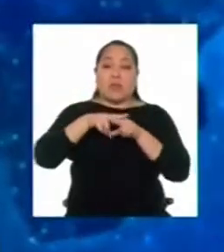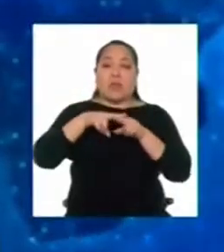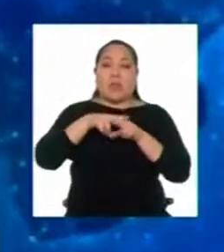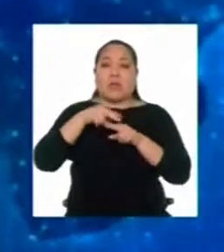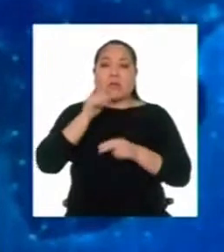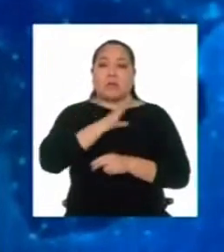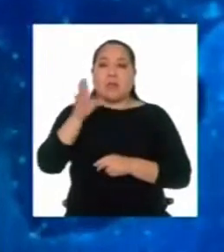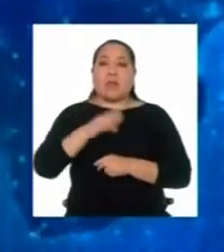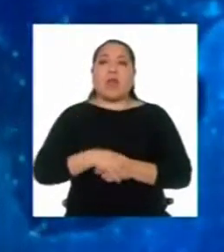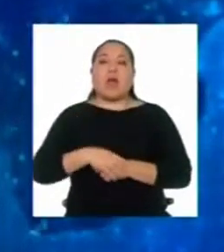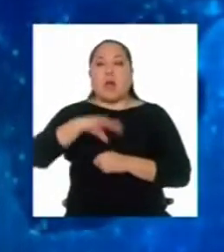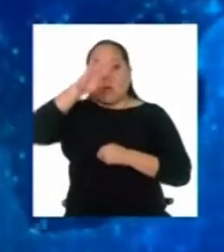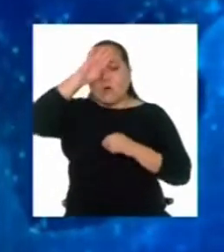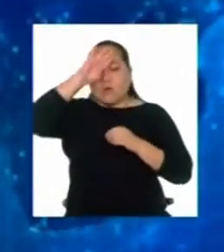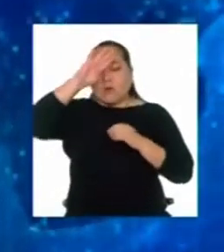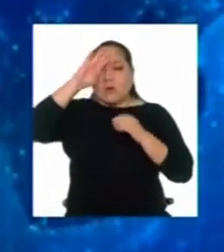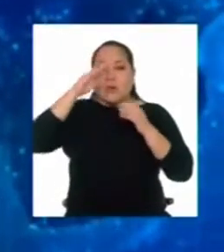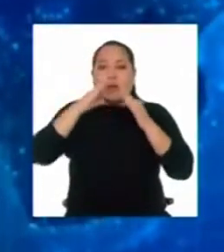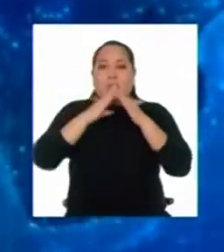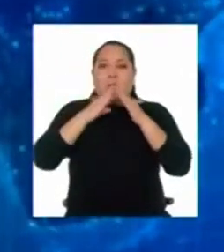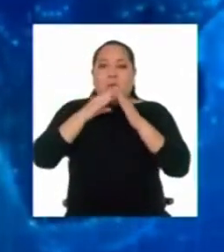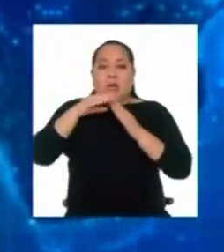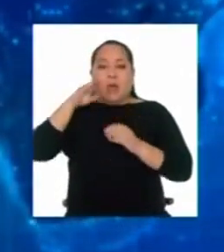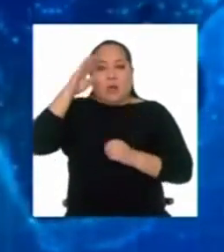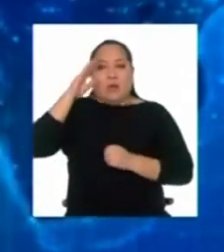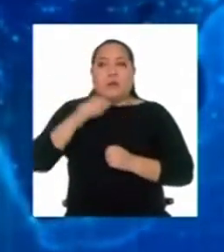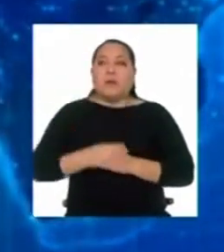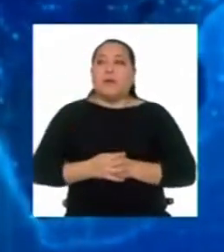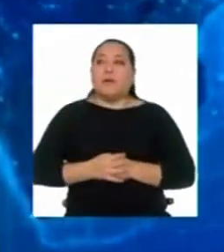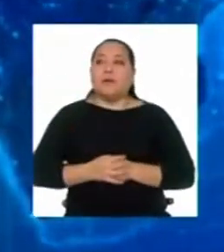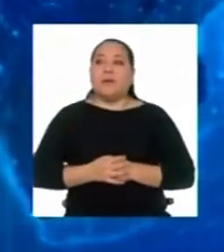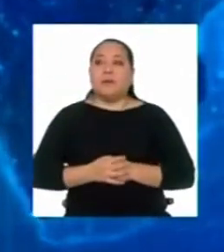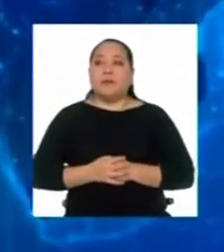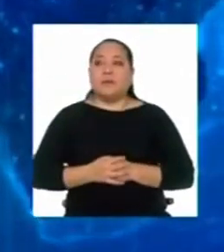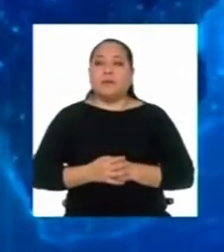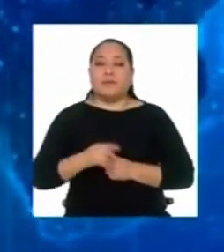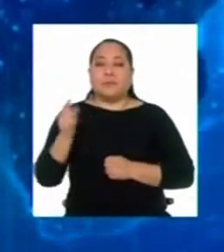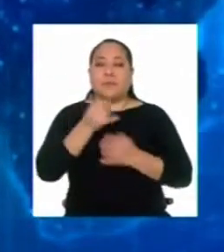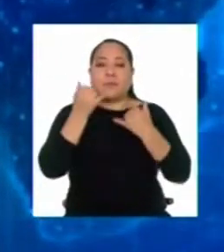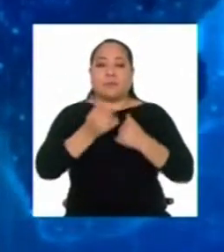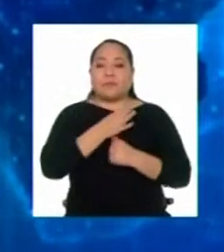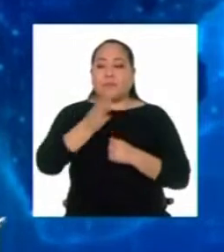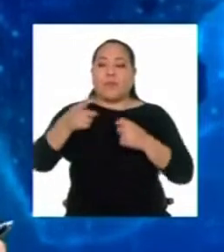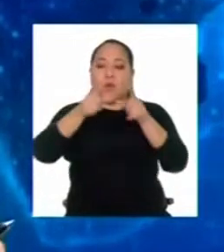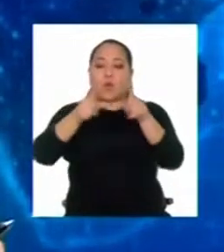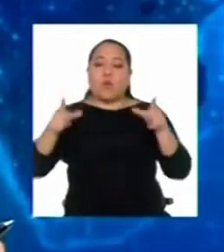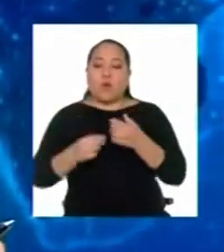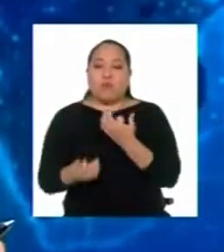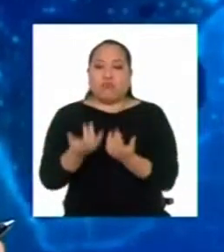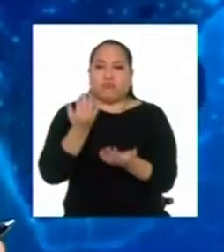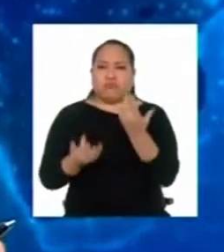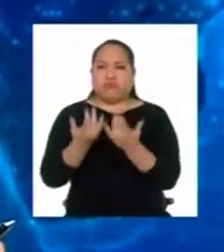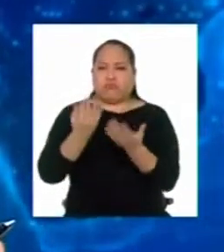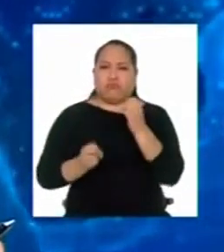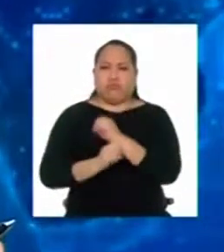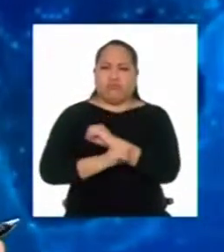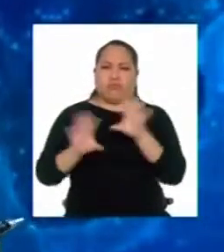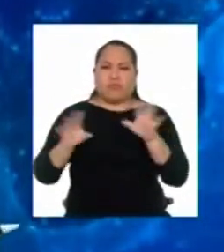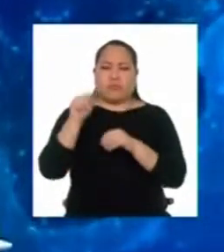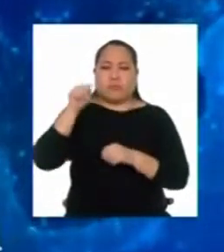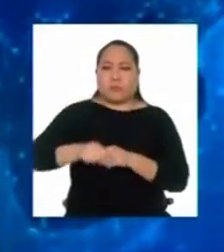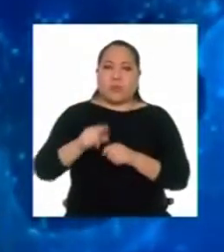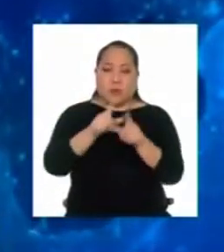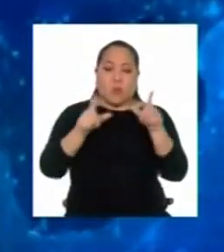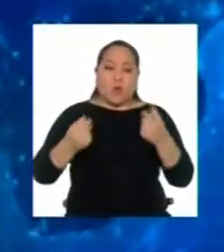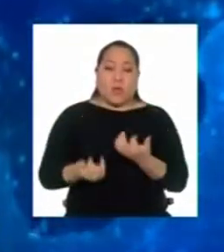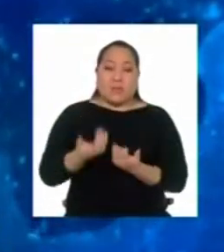Vamos ahora hasta Chiclayo, donde un incendio provocado por un cortocircuito consumió un establecimiento de venta de neumáticos. Debido al material altamente